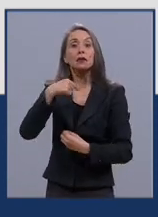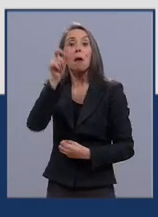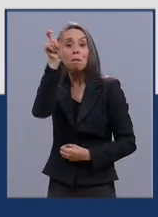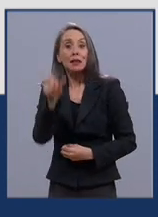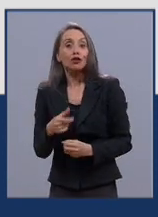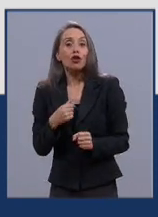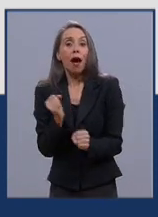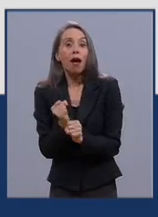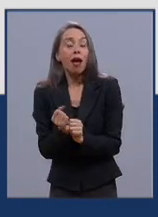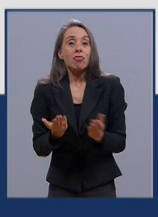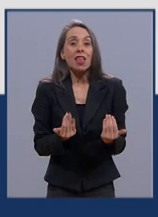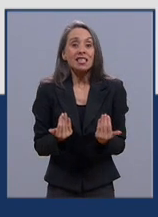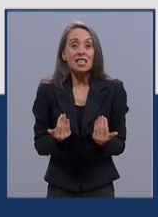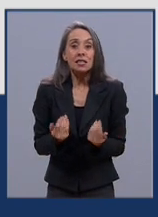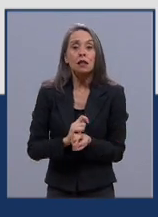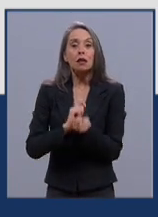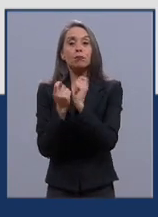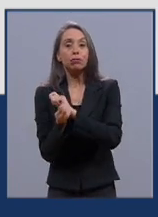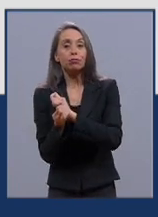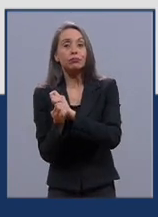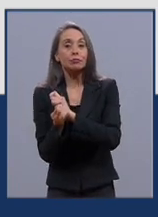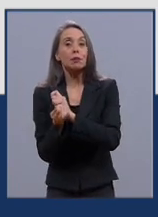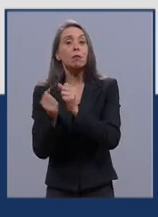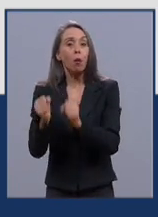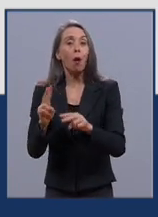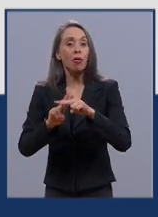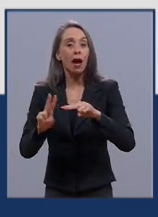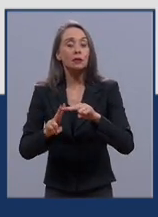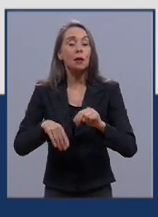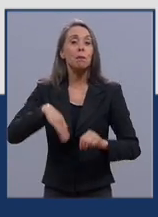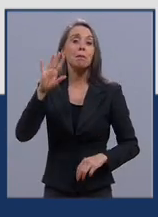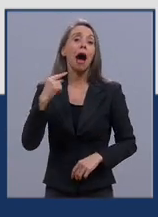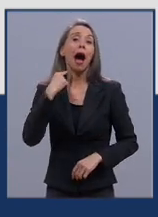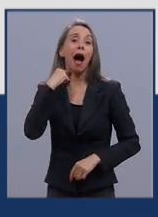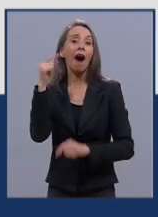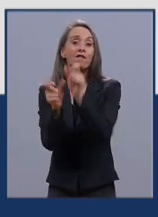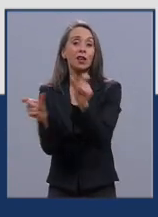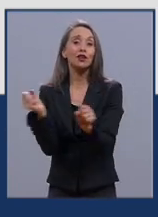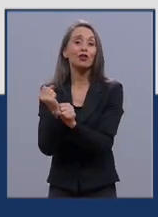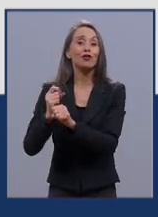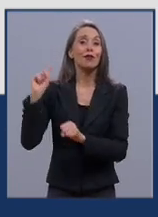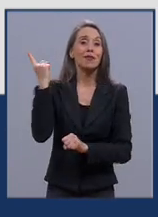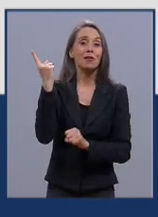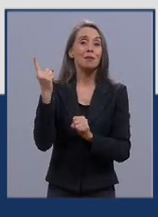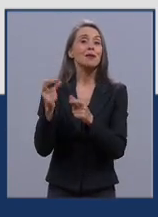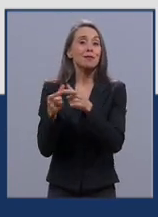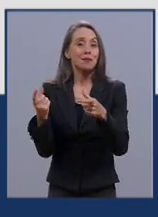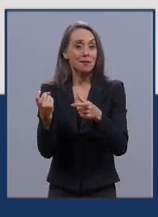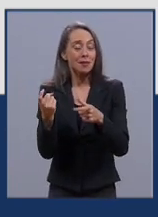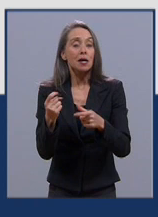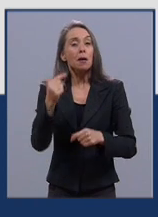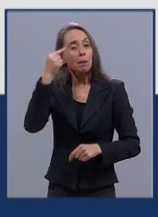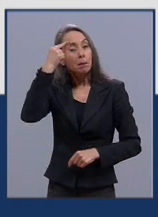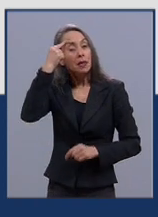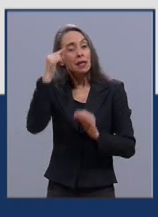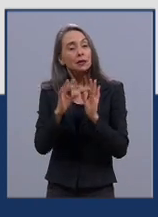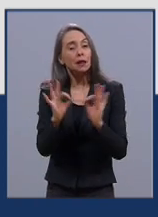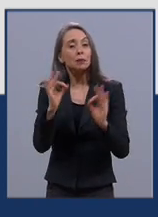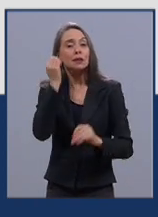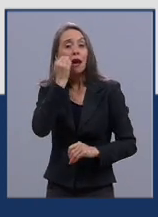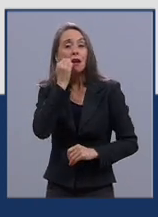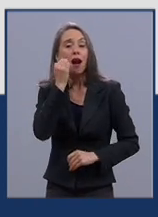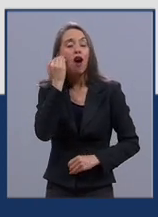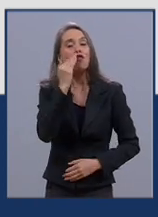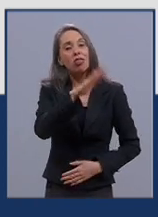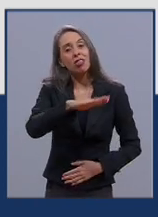requieran y hacerlo y sin duda los más afectados por esta crisis y pensando y con especial cariño en